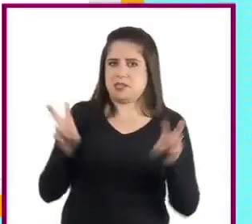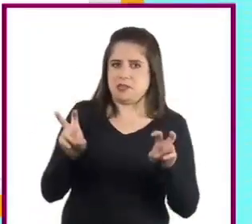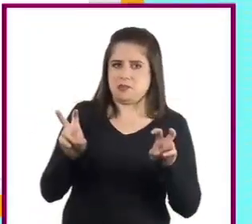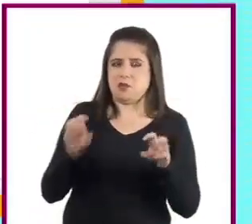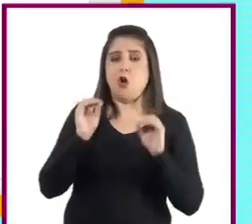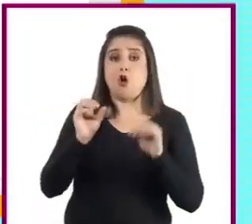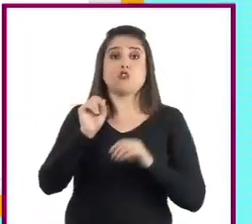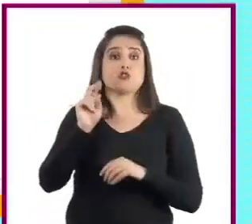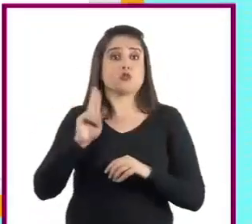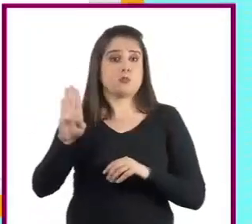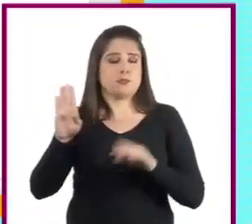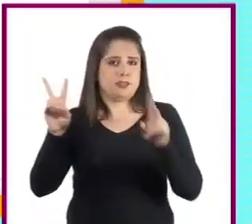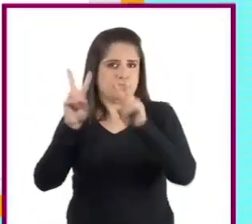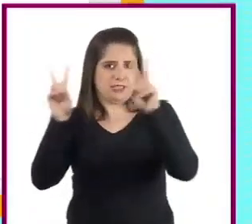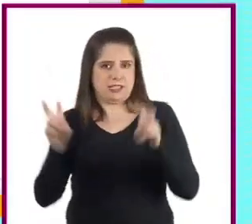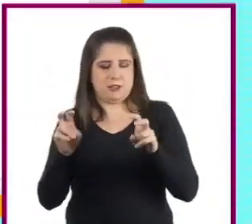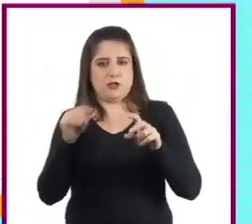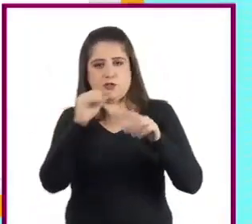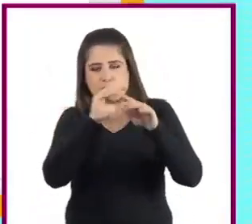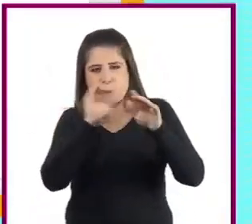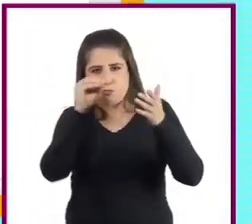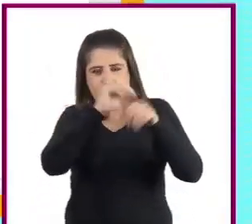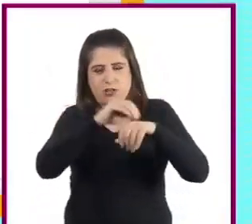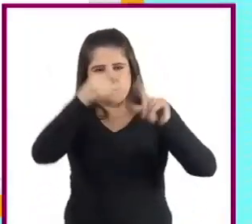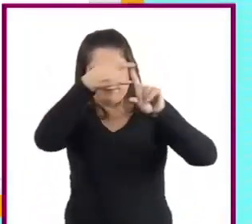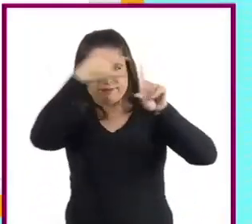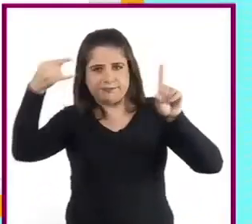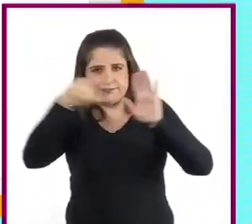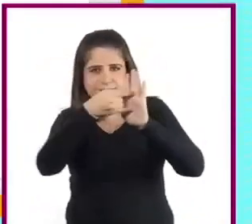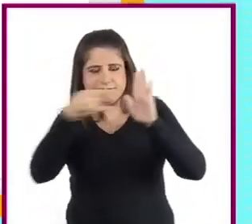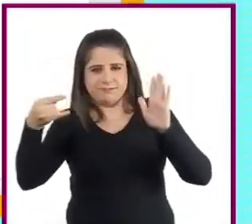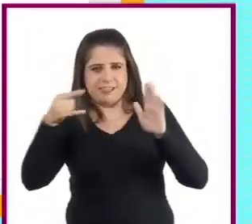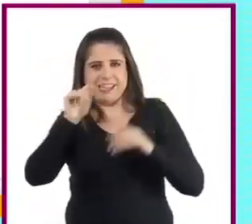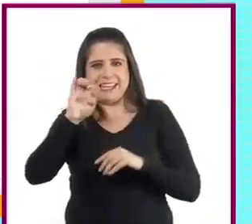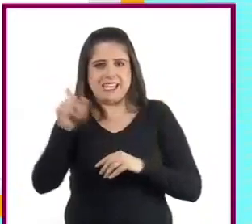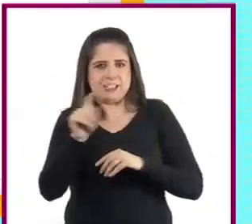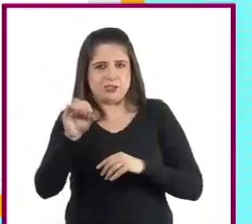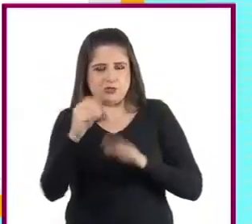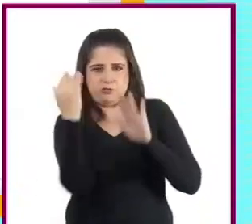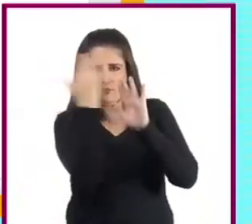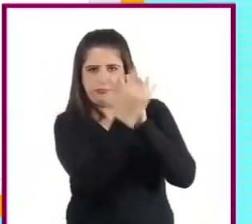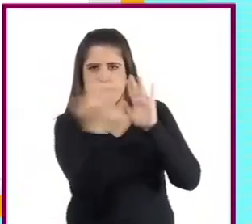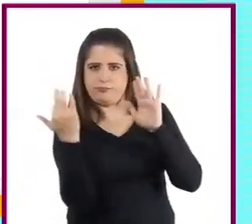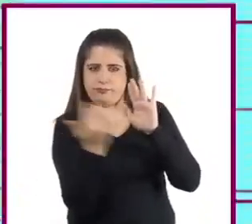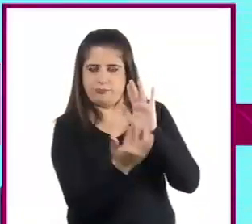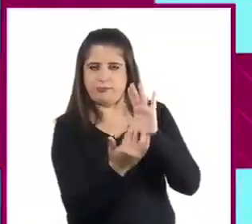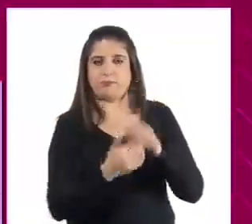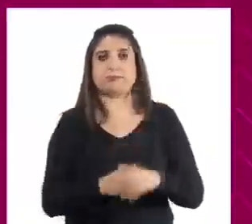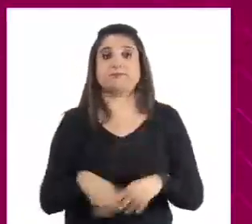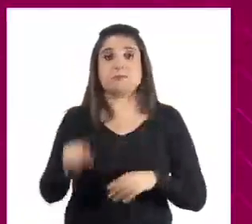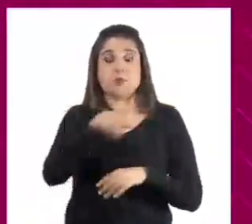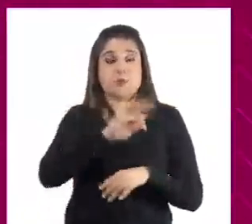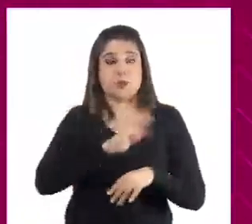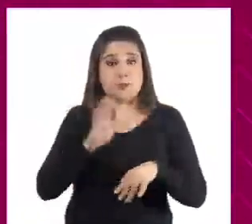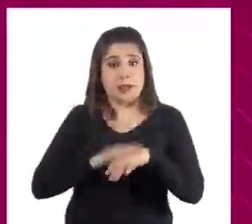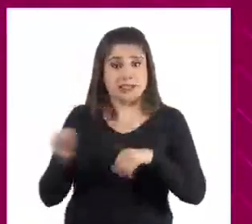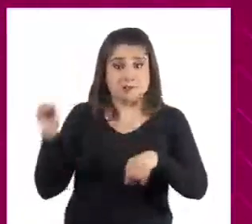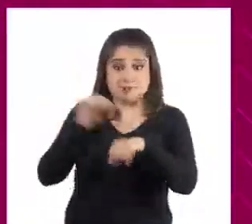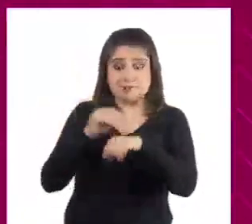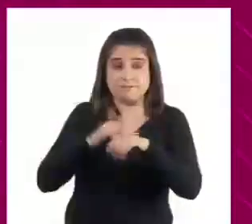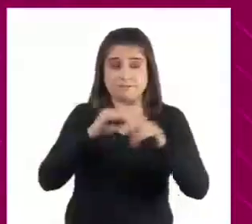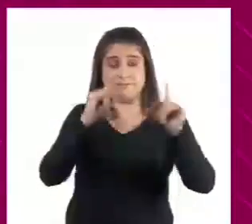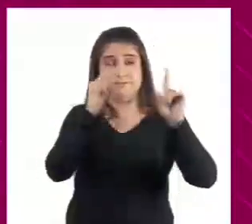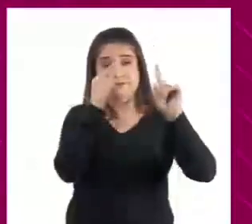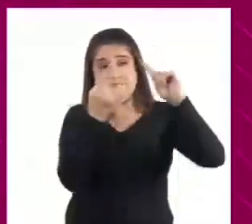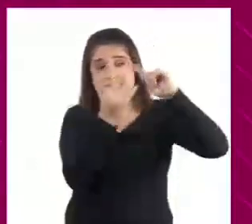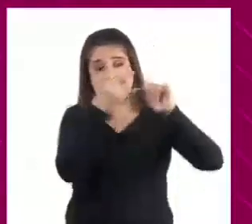el subtítulo en los cuadros de texto destinados para este fin. Para agregar más diapositivas a la